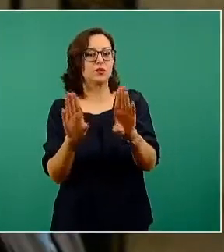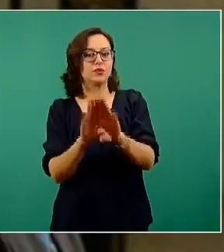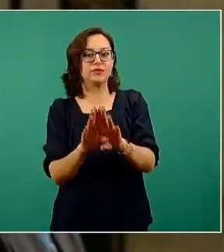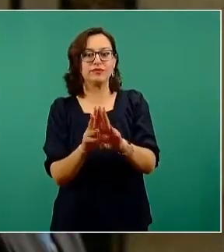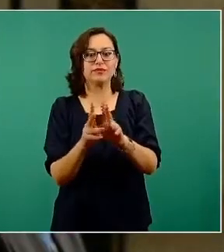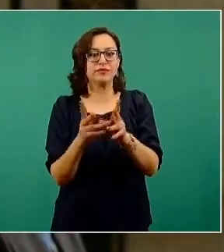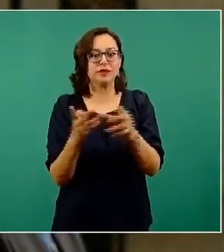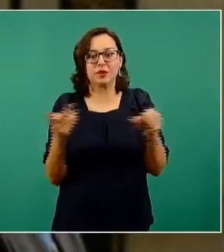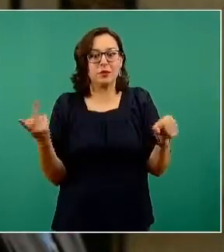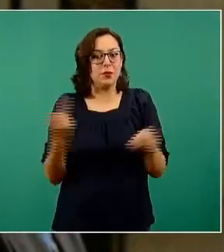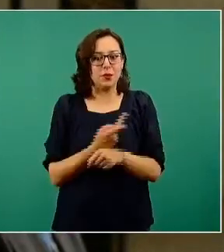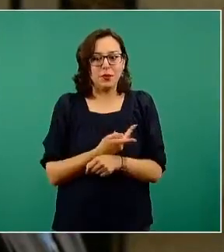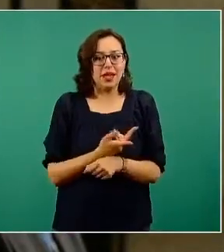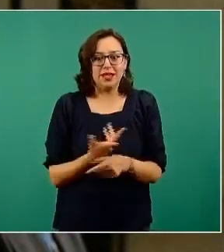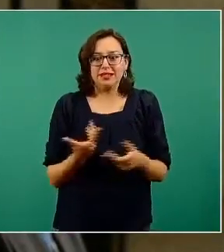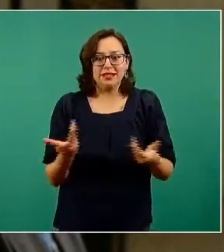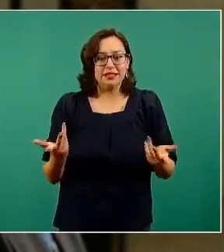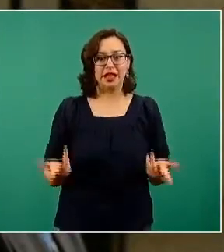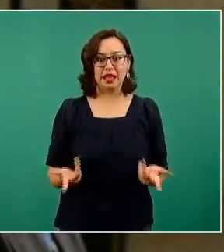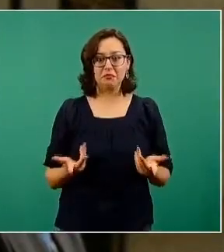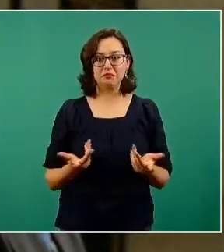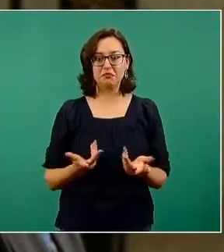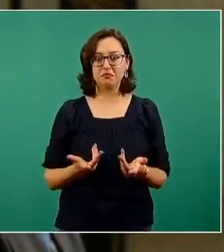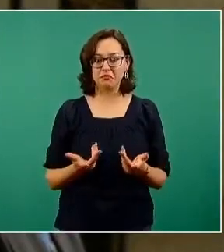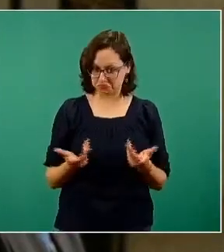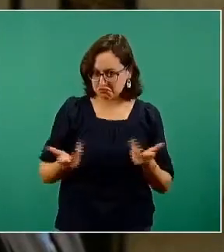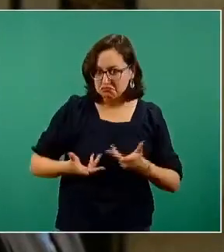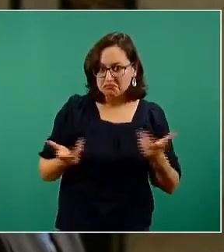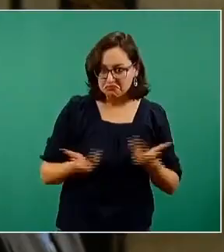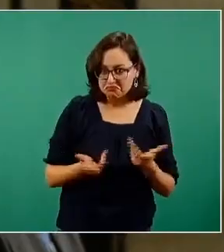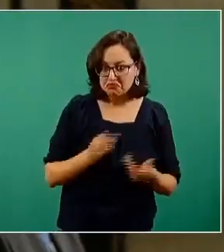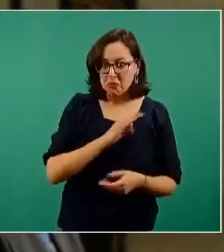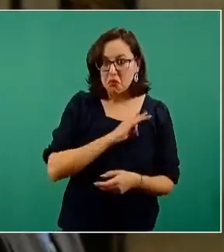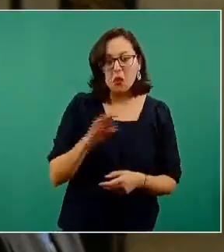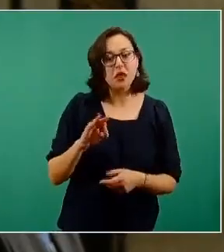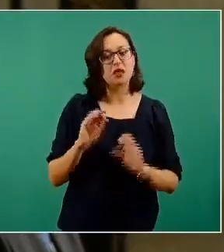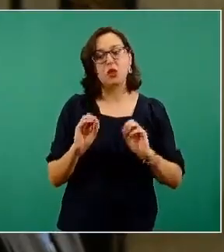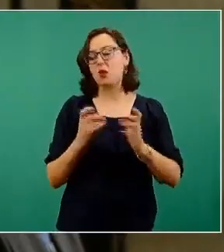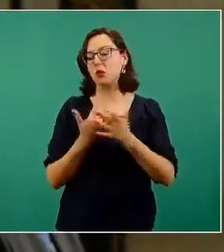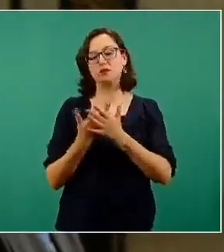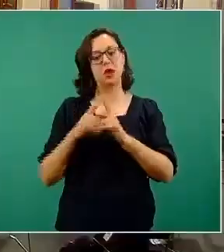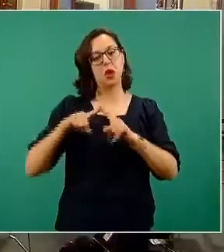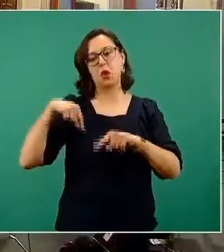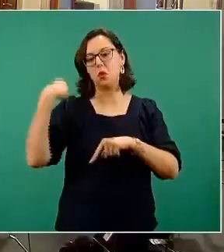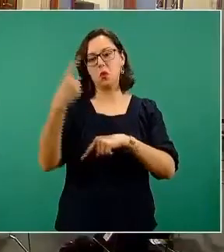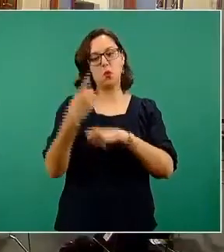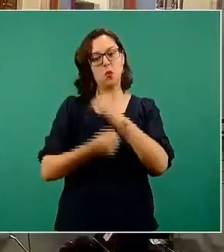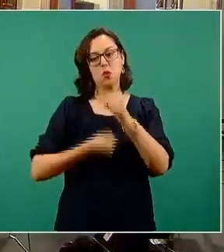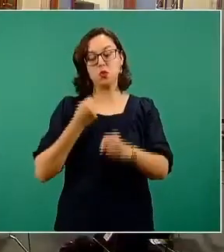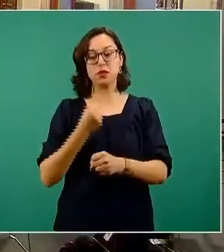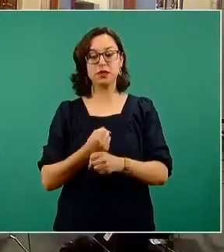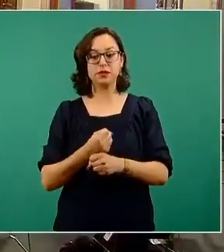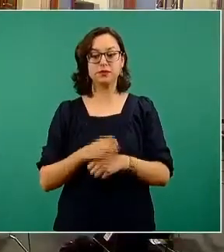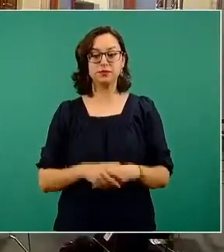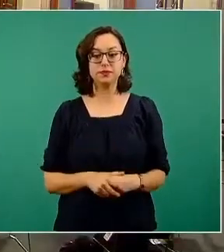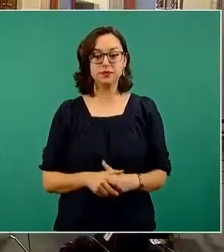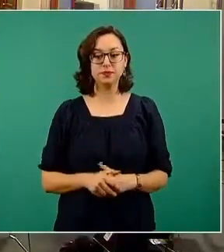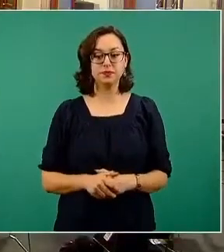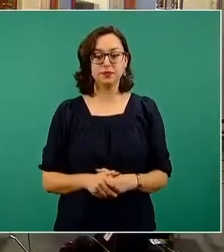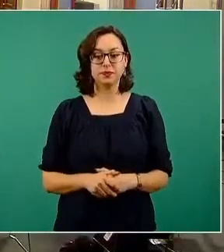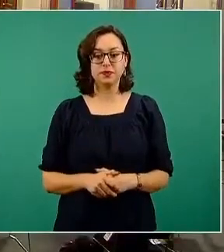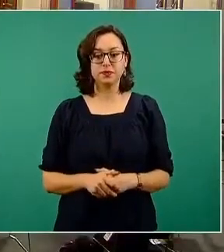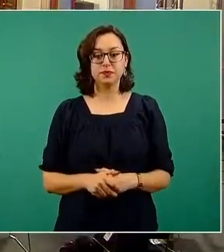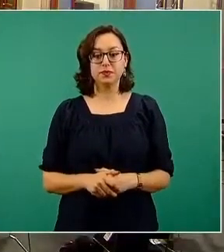hacerlas o de plano sugerir que se esperen otro año más? Gracias. Sí. No, muchas gracias, creo que es